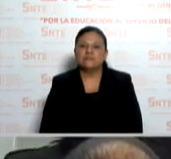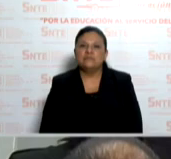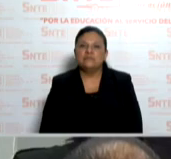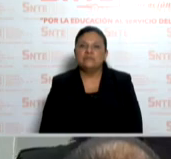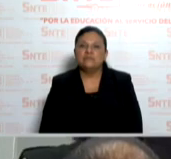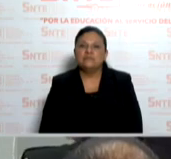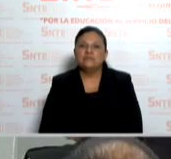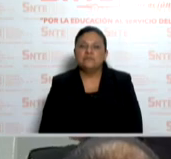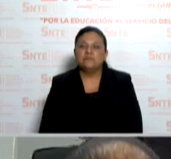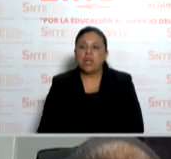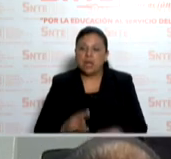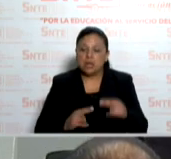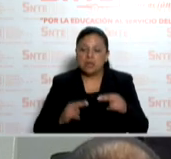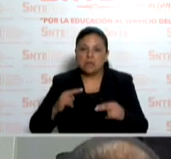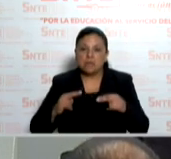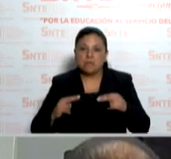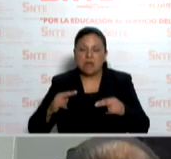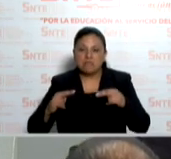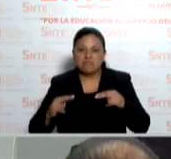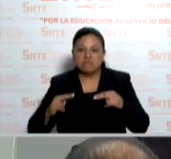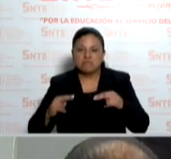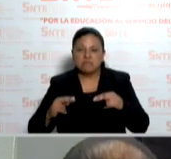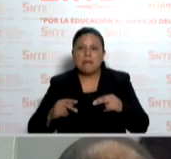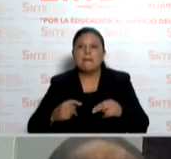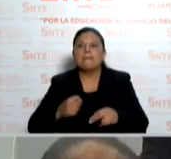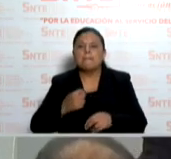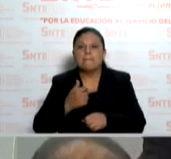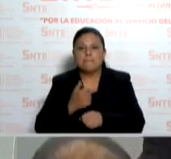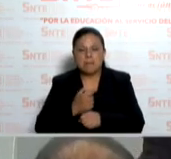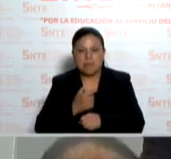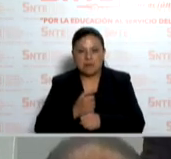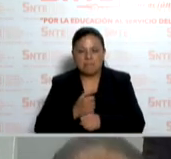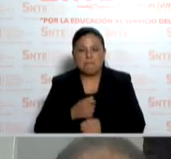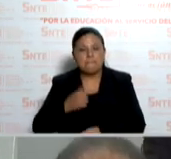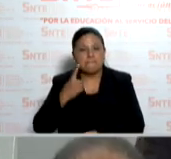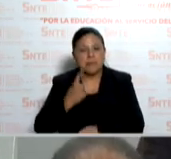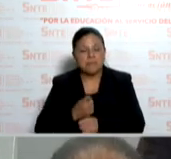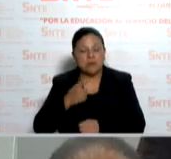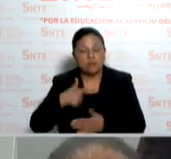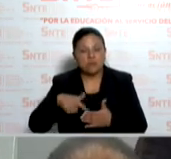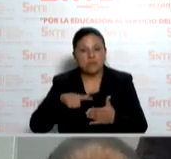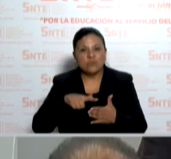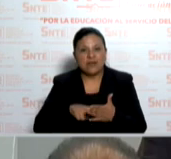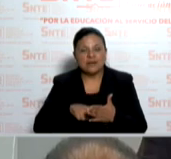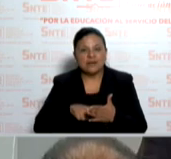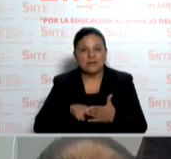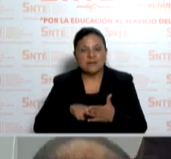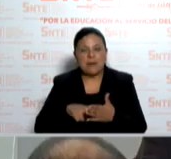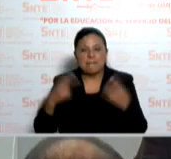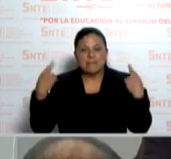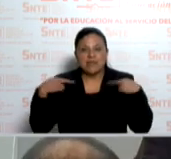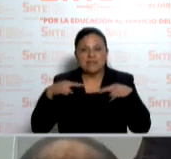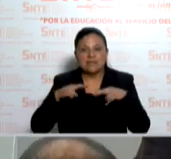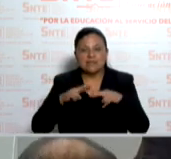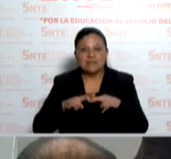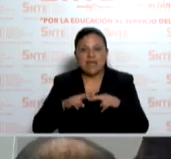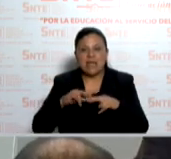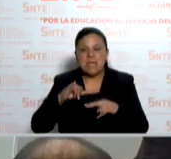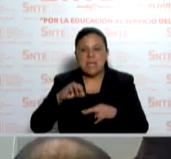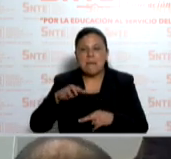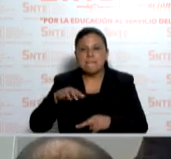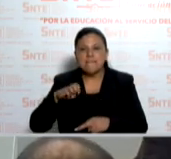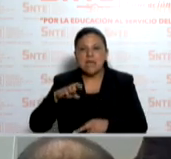De la categoría de educación primaria, primer lugar, profesora Imelda